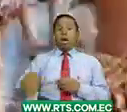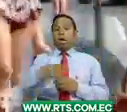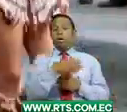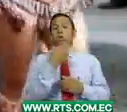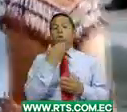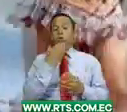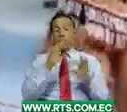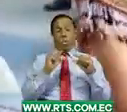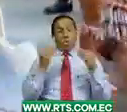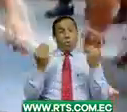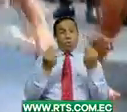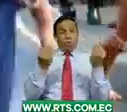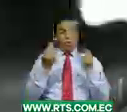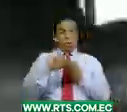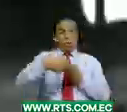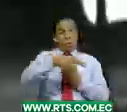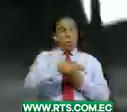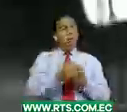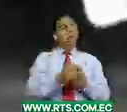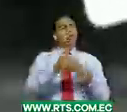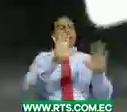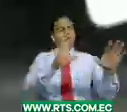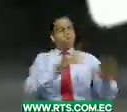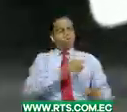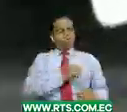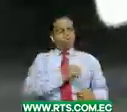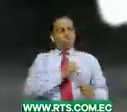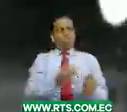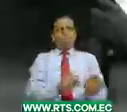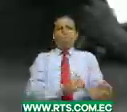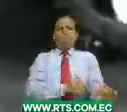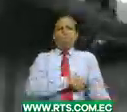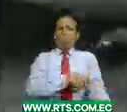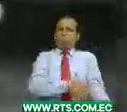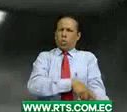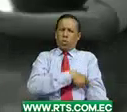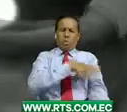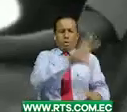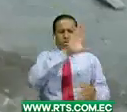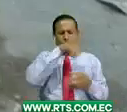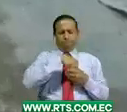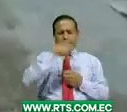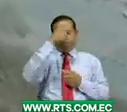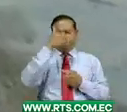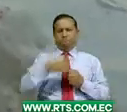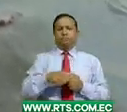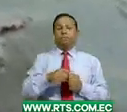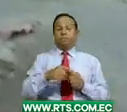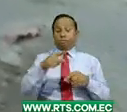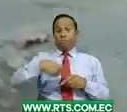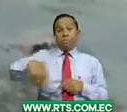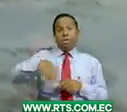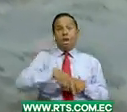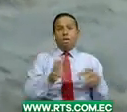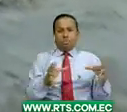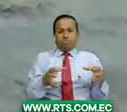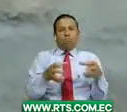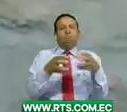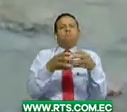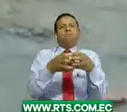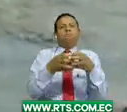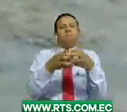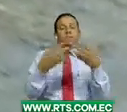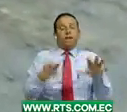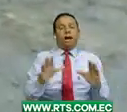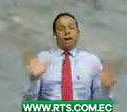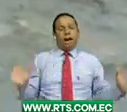varios jóvenes mantienen con vida sus tradiciones. Incluso los danzantes de Loreto han formado una asociación para